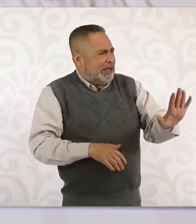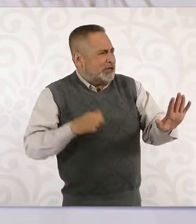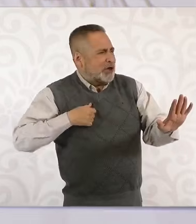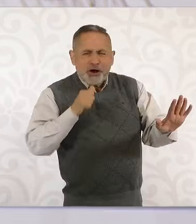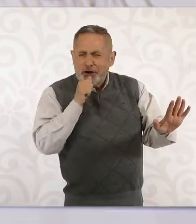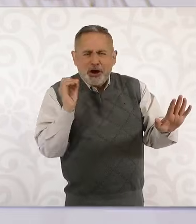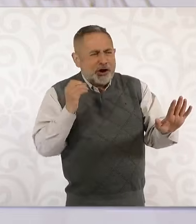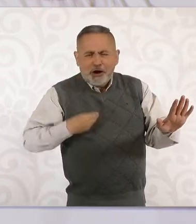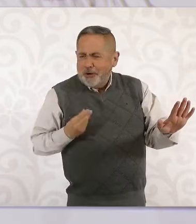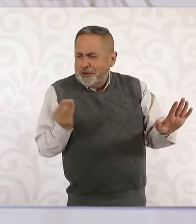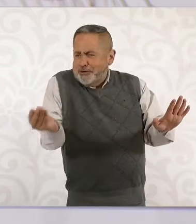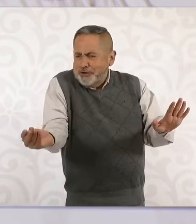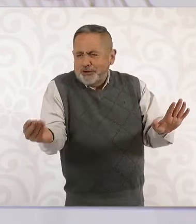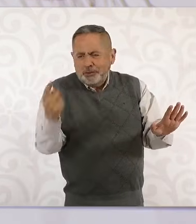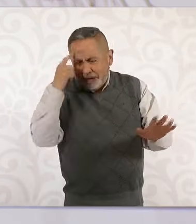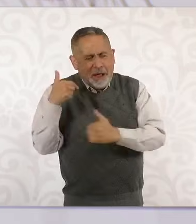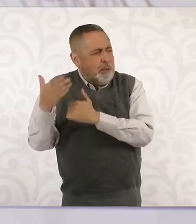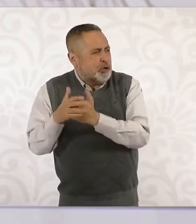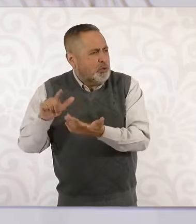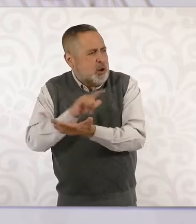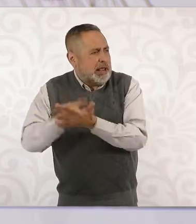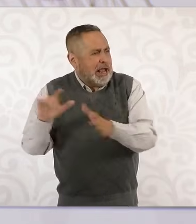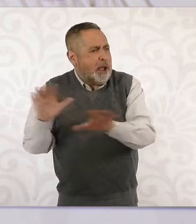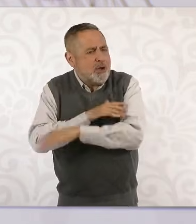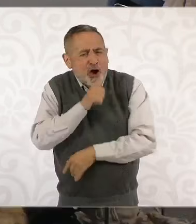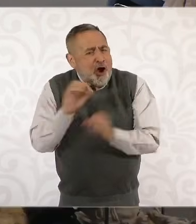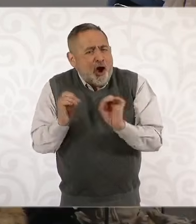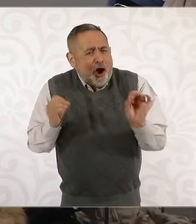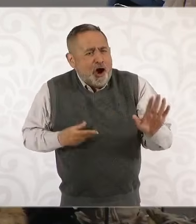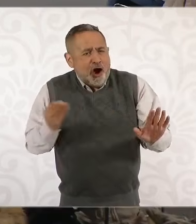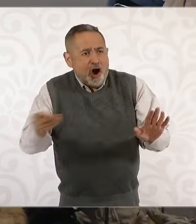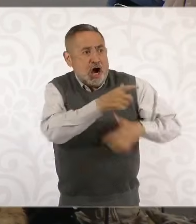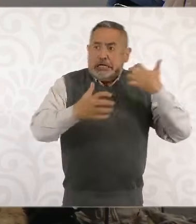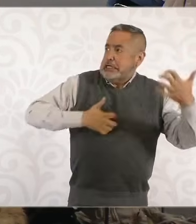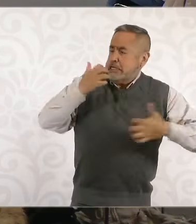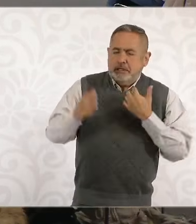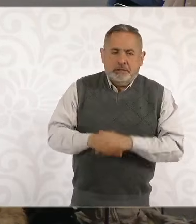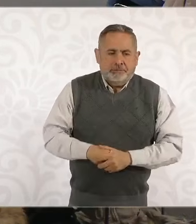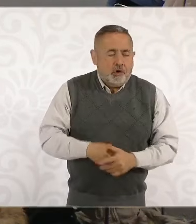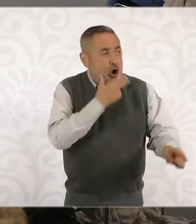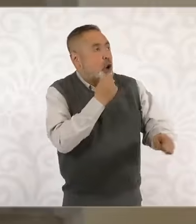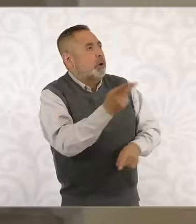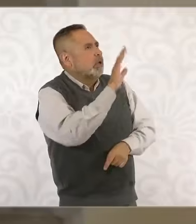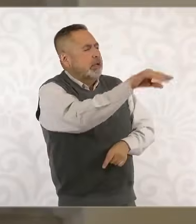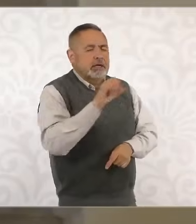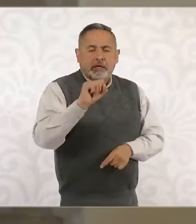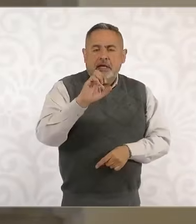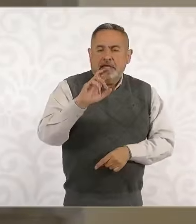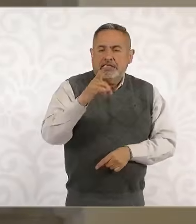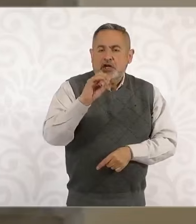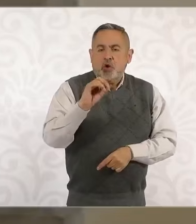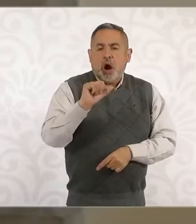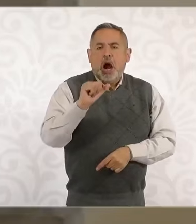presenta la reforma. Sergio Aguayo, Presidenta, pues habla de que hay un autoritarismo